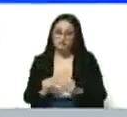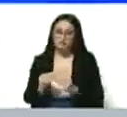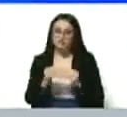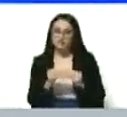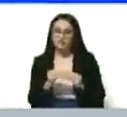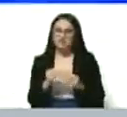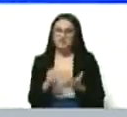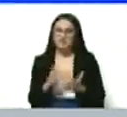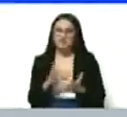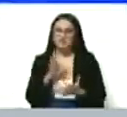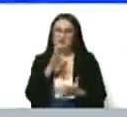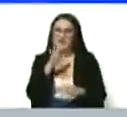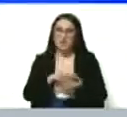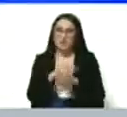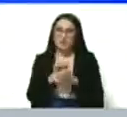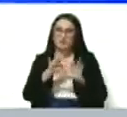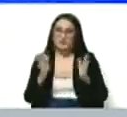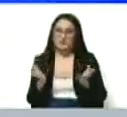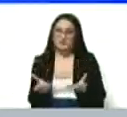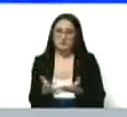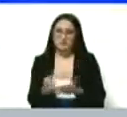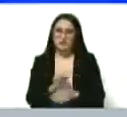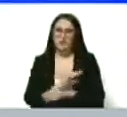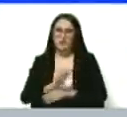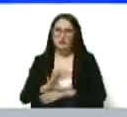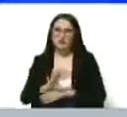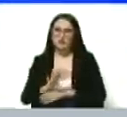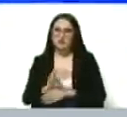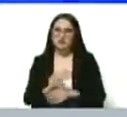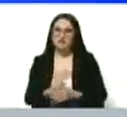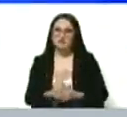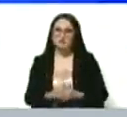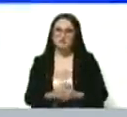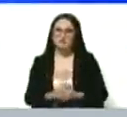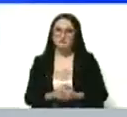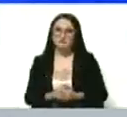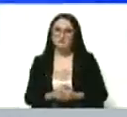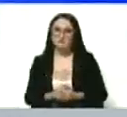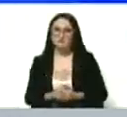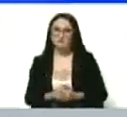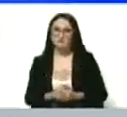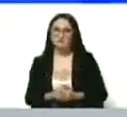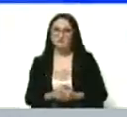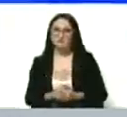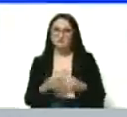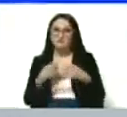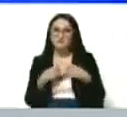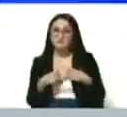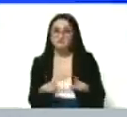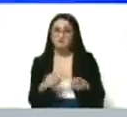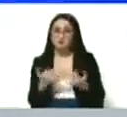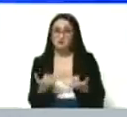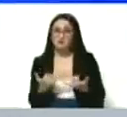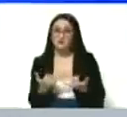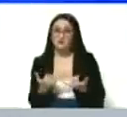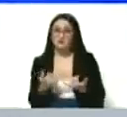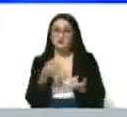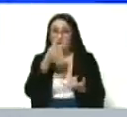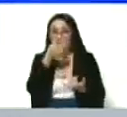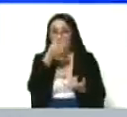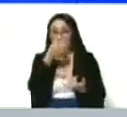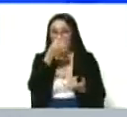terribles efectos de la pandemia del COVID-19. Sin embargo, hay señales que invitan